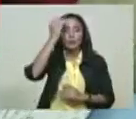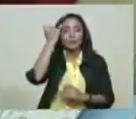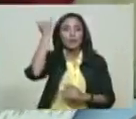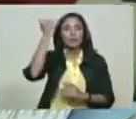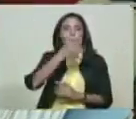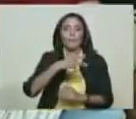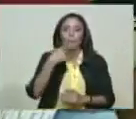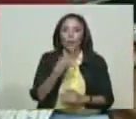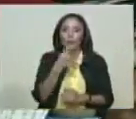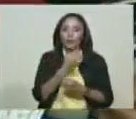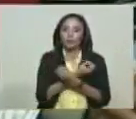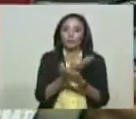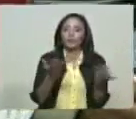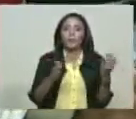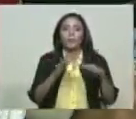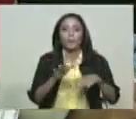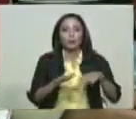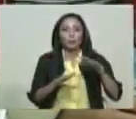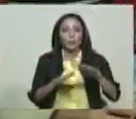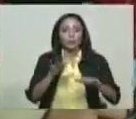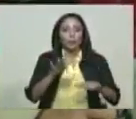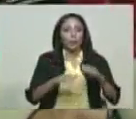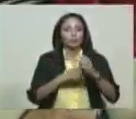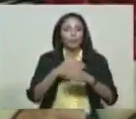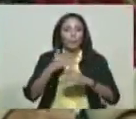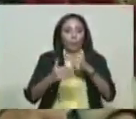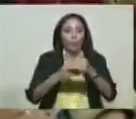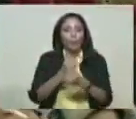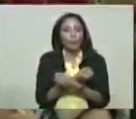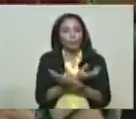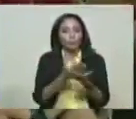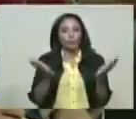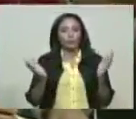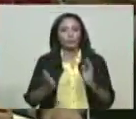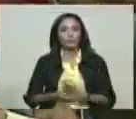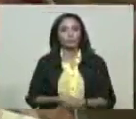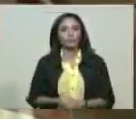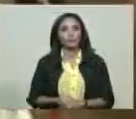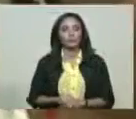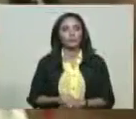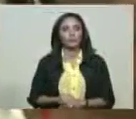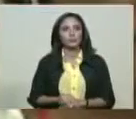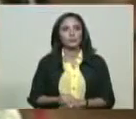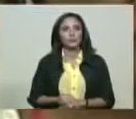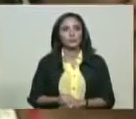para avanzar así que diosdado